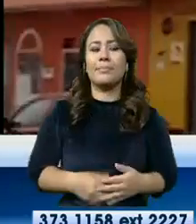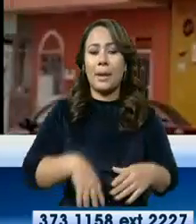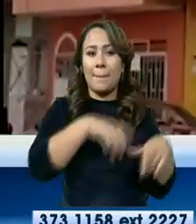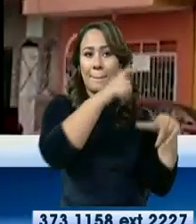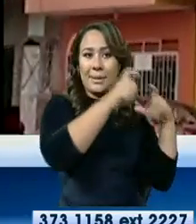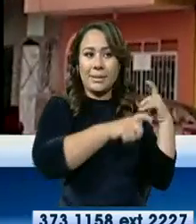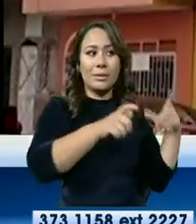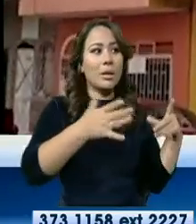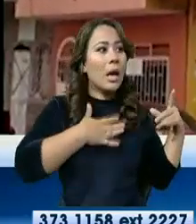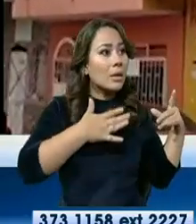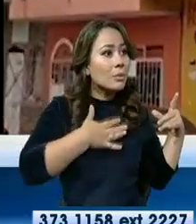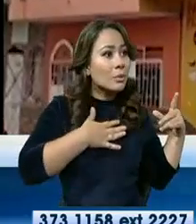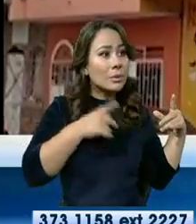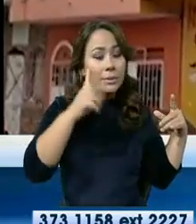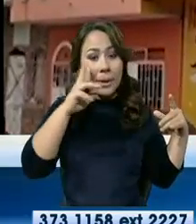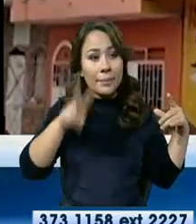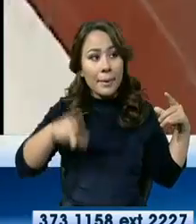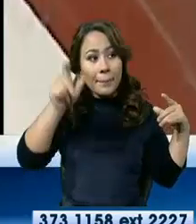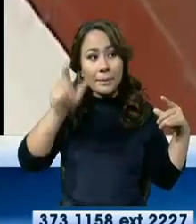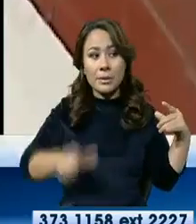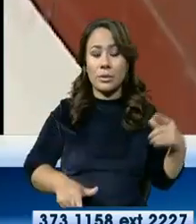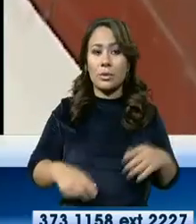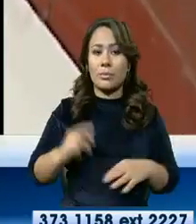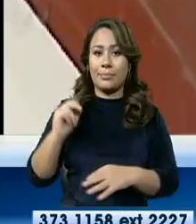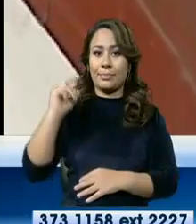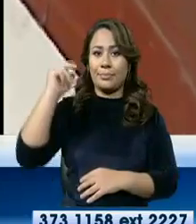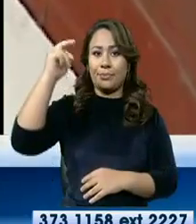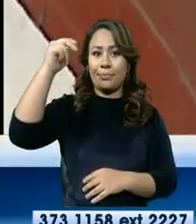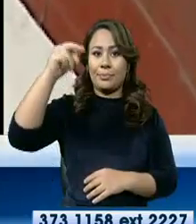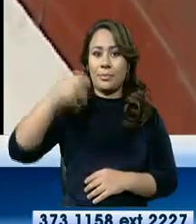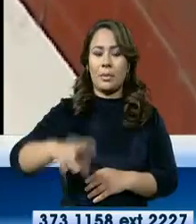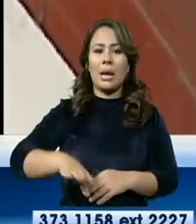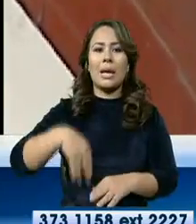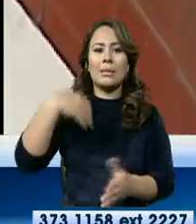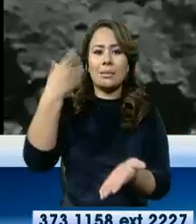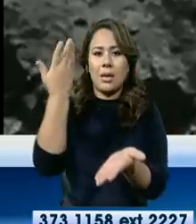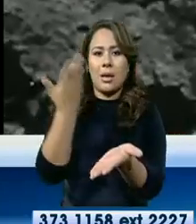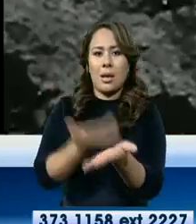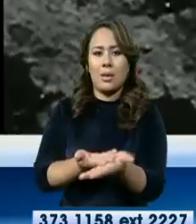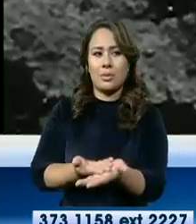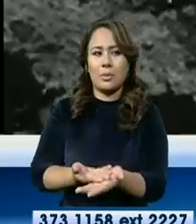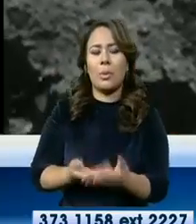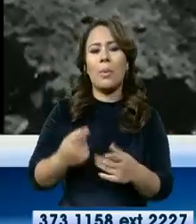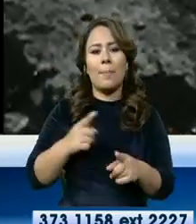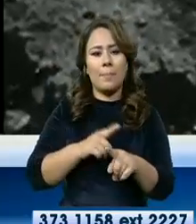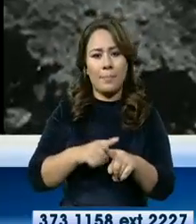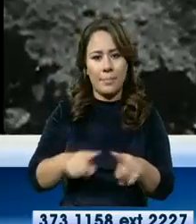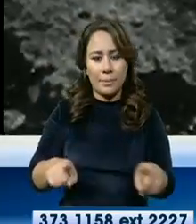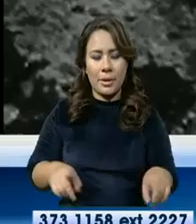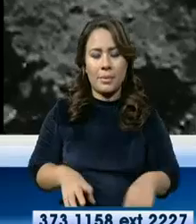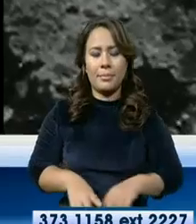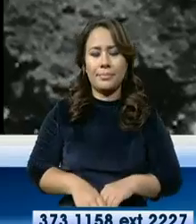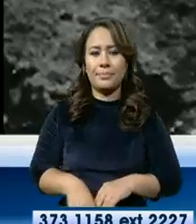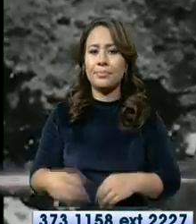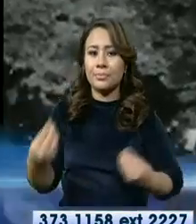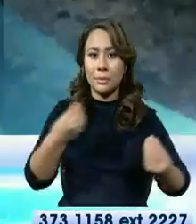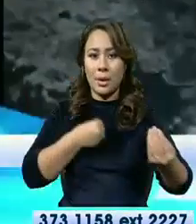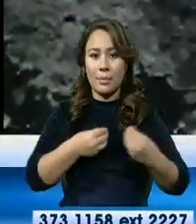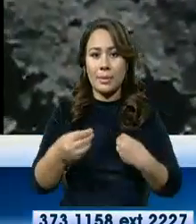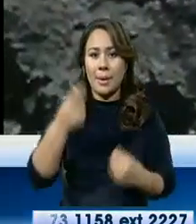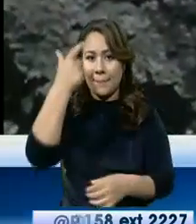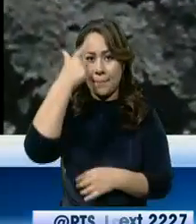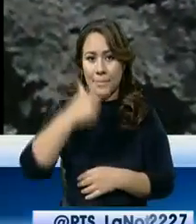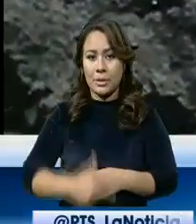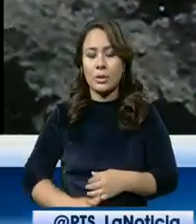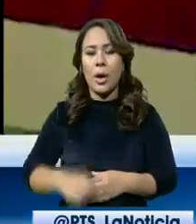al ver que un tipo se trepó y obviamente cayó con todo. Pero lo que dicen es que el tipo ha